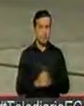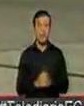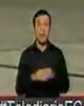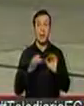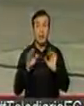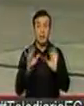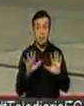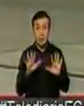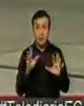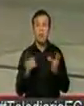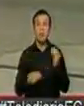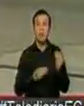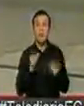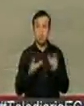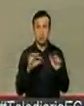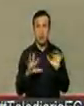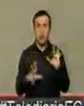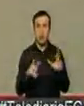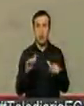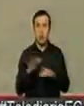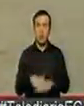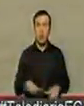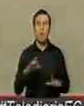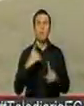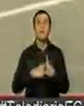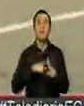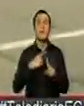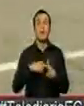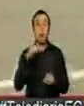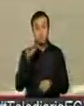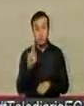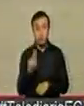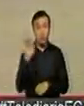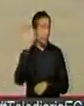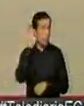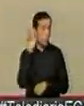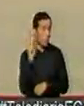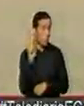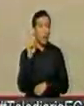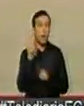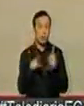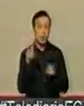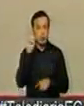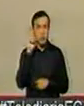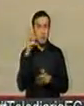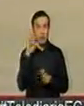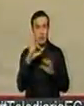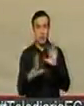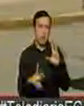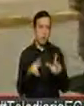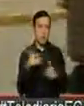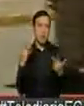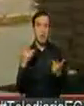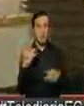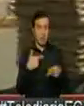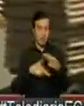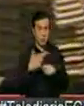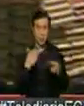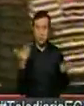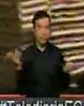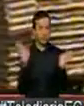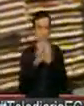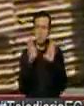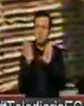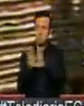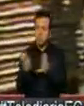paralización es aprovechada por la delincuencia. En la Feria Libre, sur de la ciudad, se registró intento de saqueos. Unos comerciantes cerraron sus